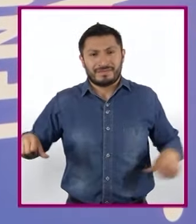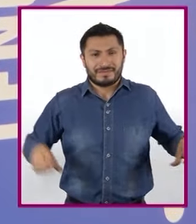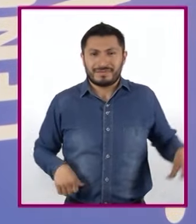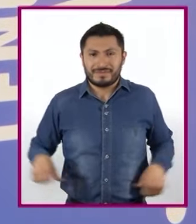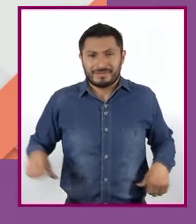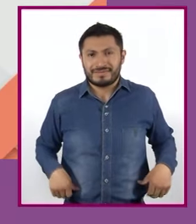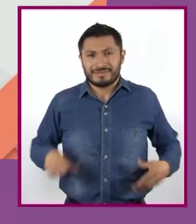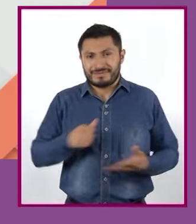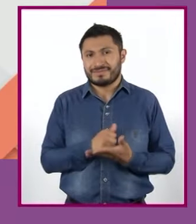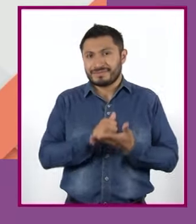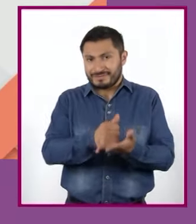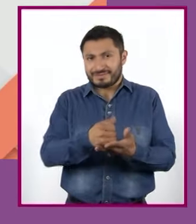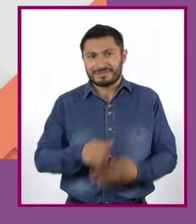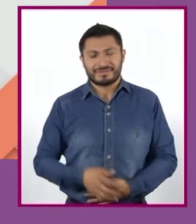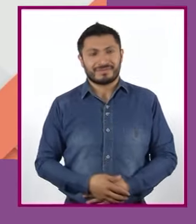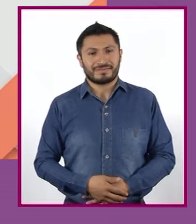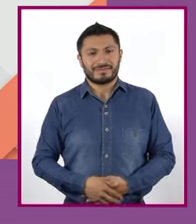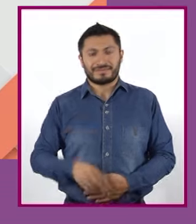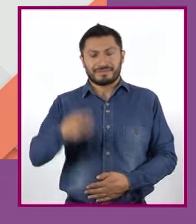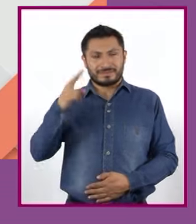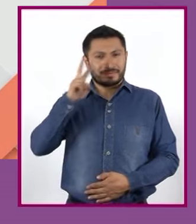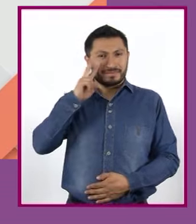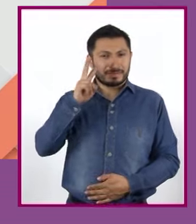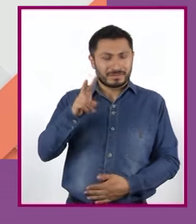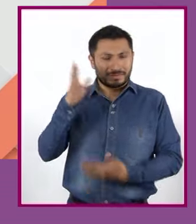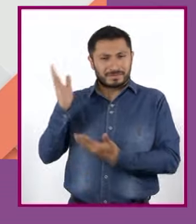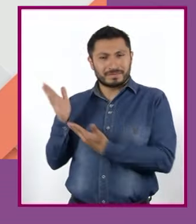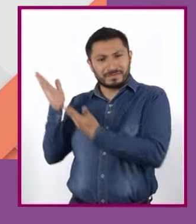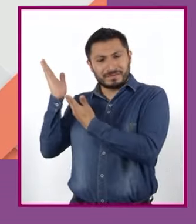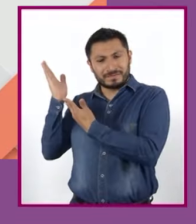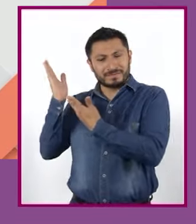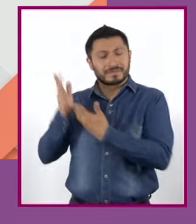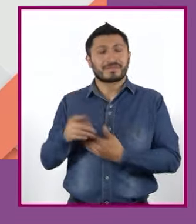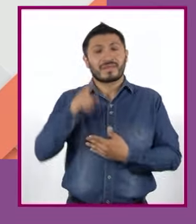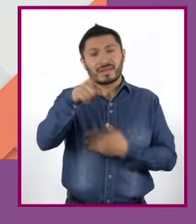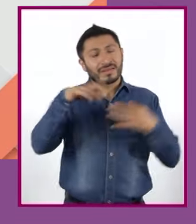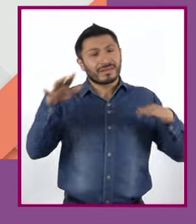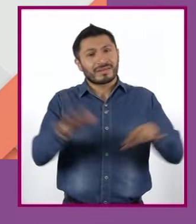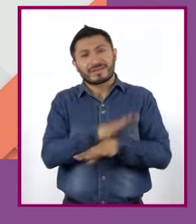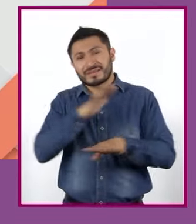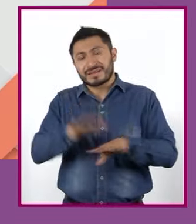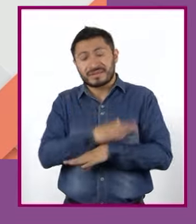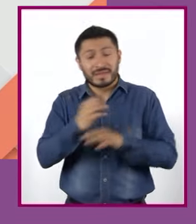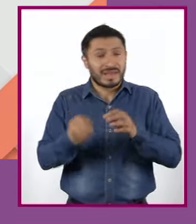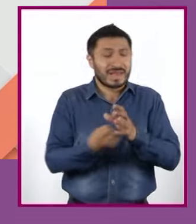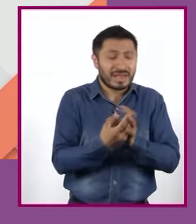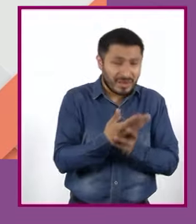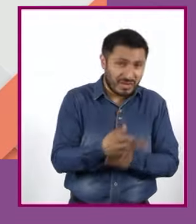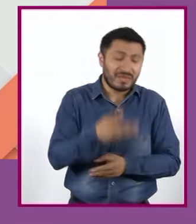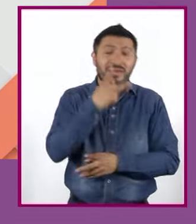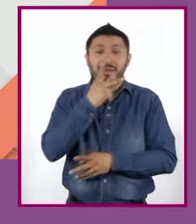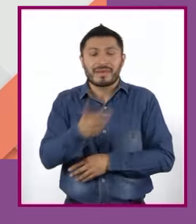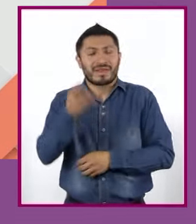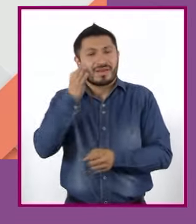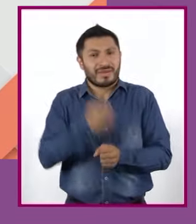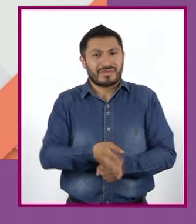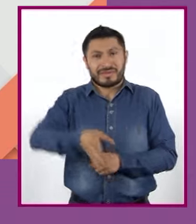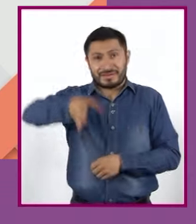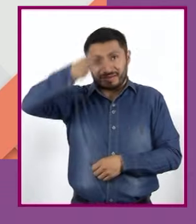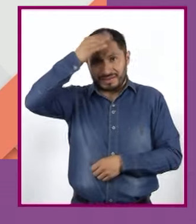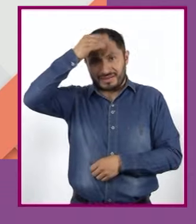ayudará. Observen el siguiente diálogo y sustituyan por el nuevo vocabulario que estamos